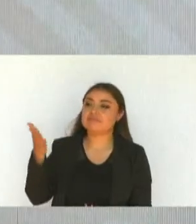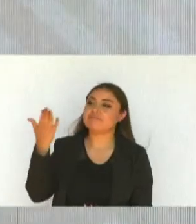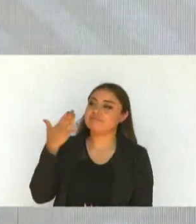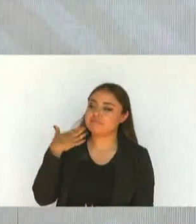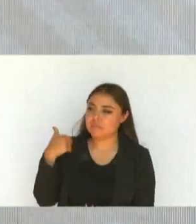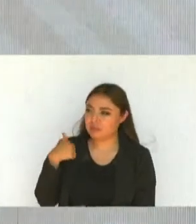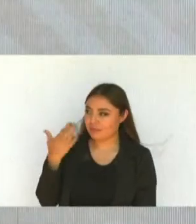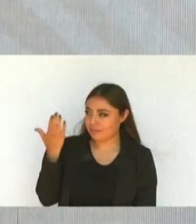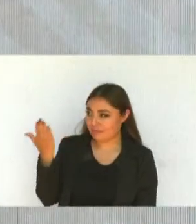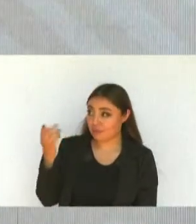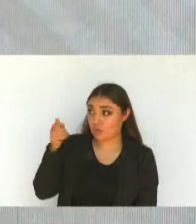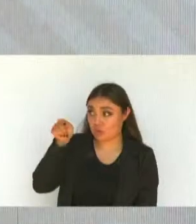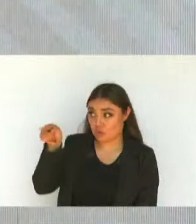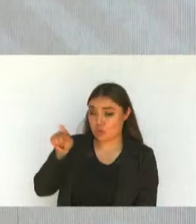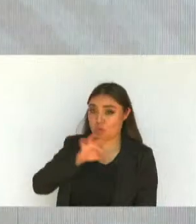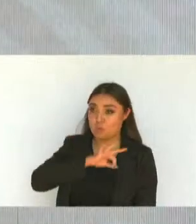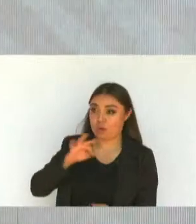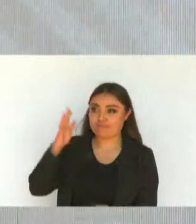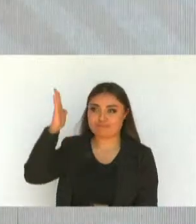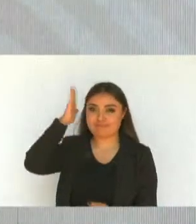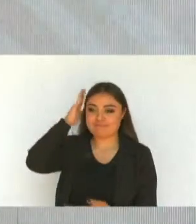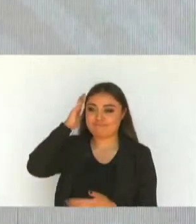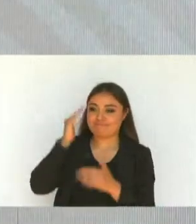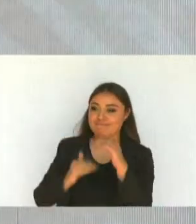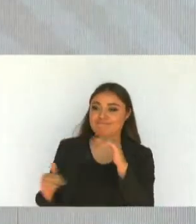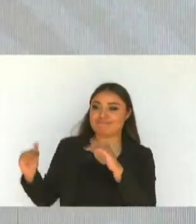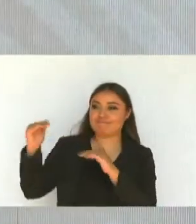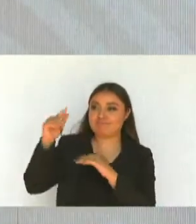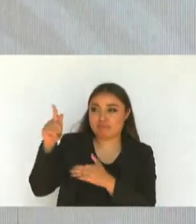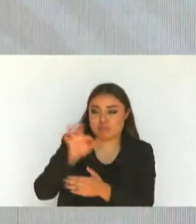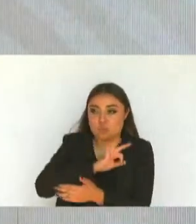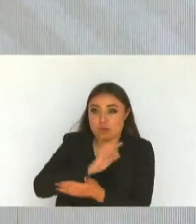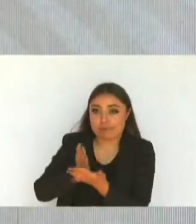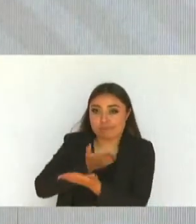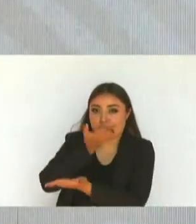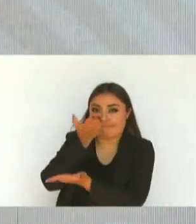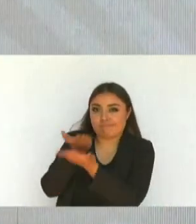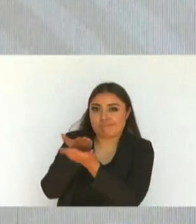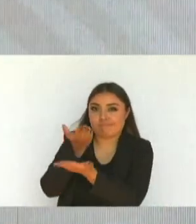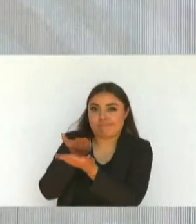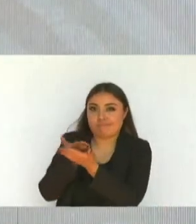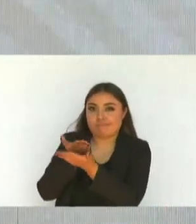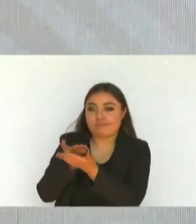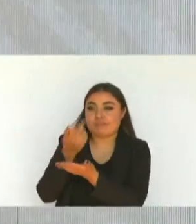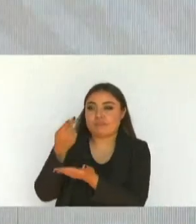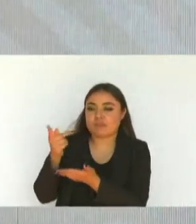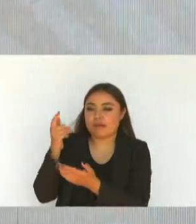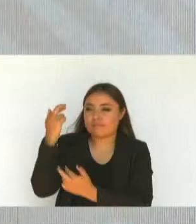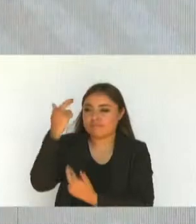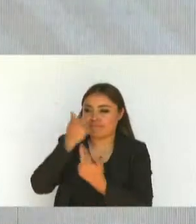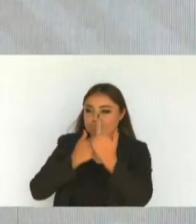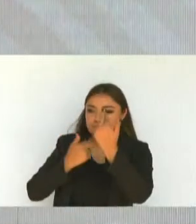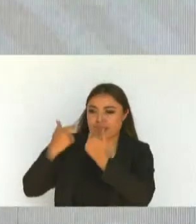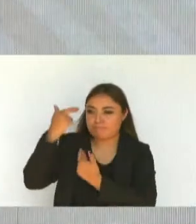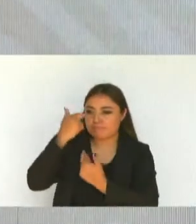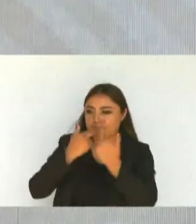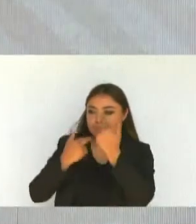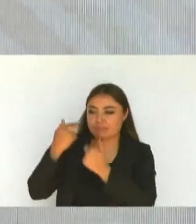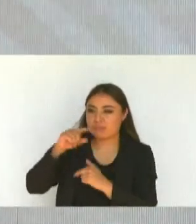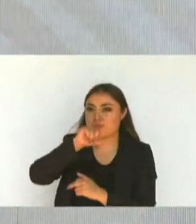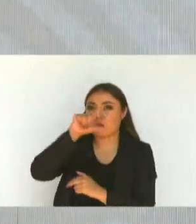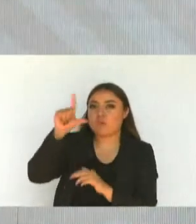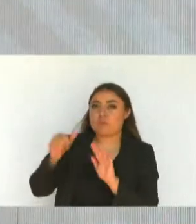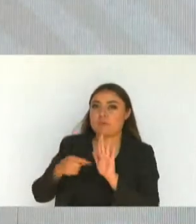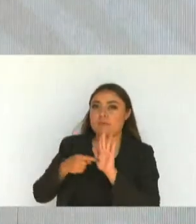usted encabece para hacer una propuesta, un estudio y posteriormente presentárselo